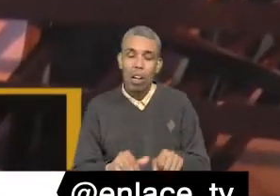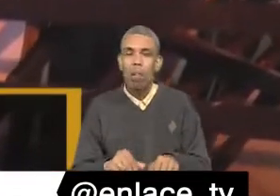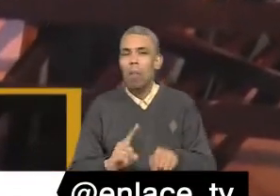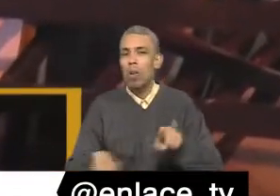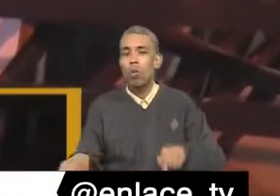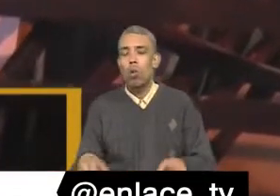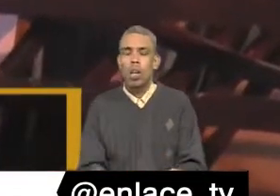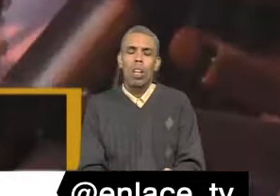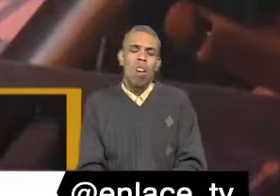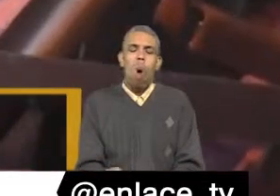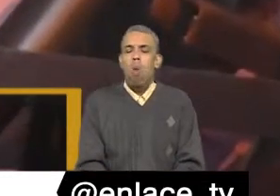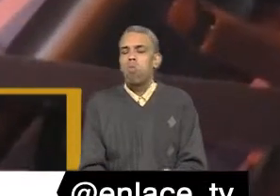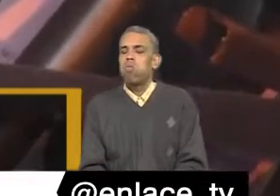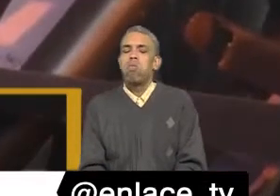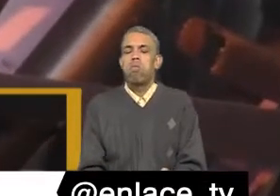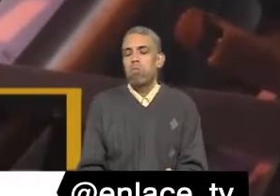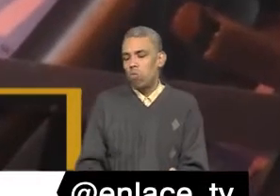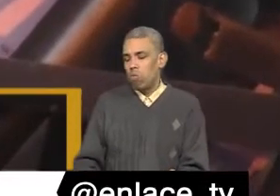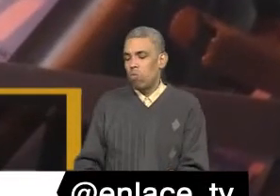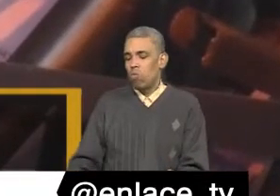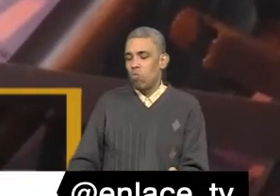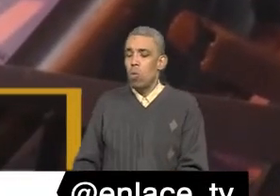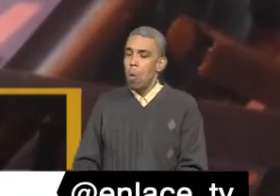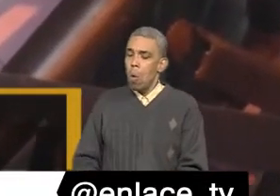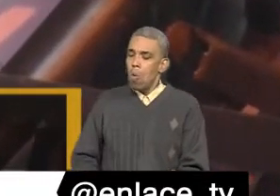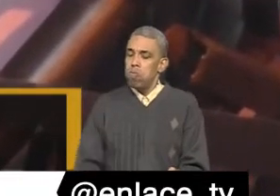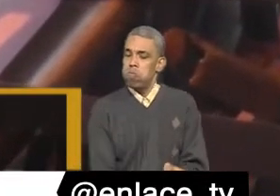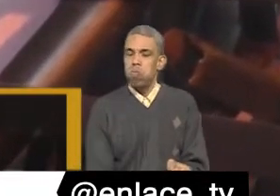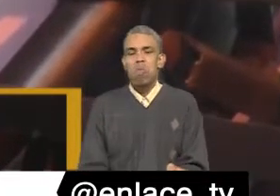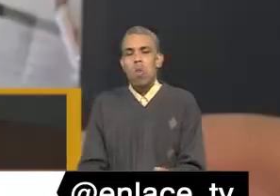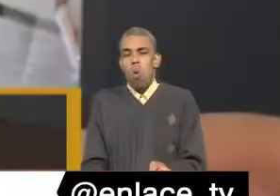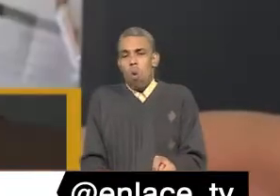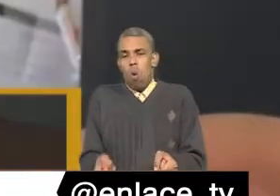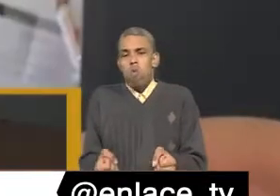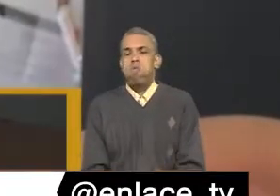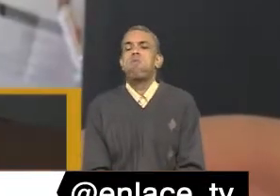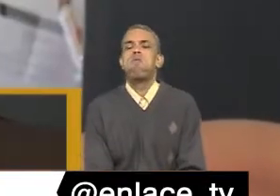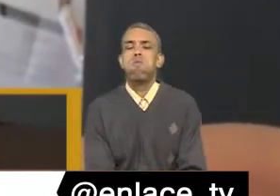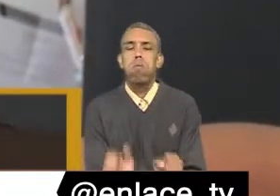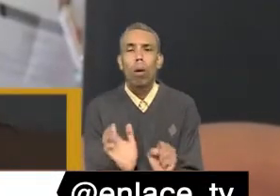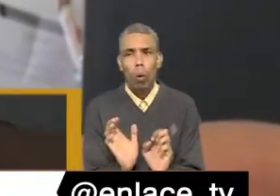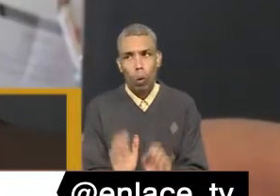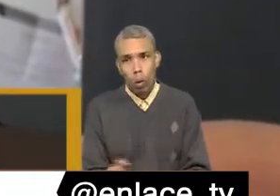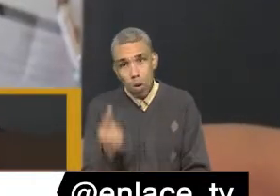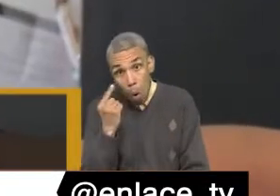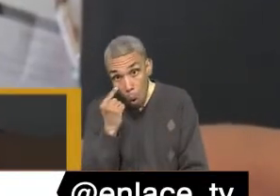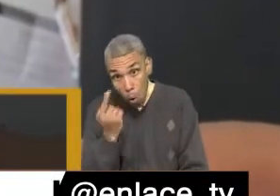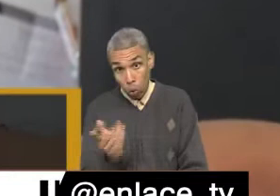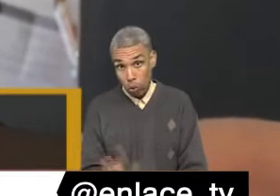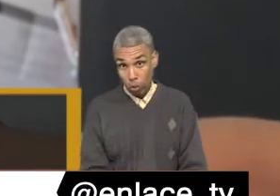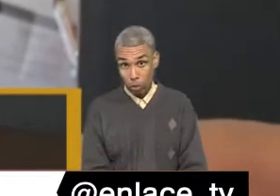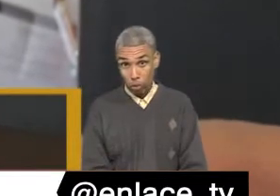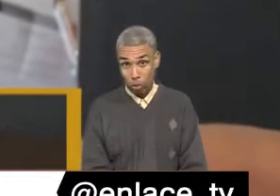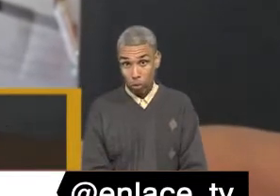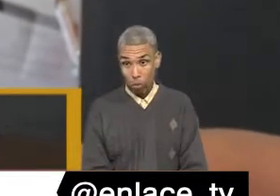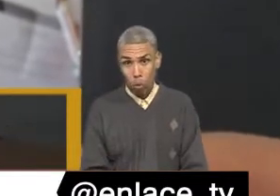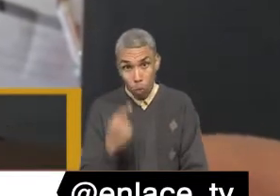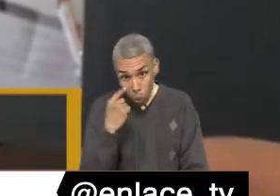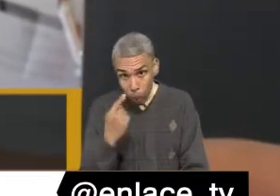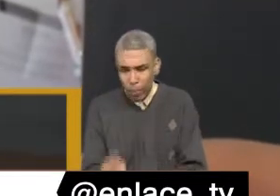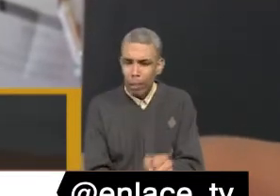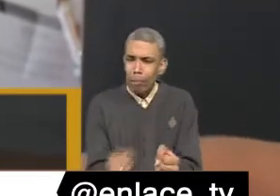A nosotros nos toca, es como el chalupero o el capitán de un barco que conoce el río, que conoce el